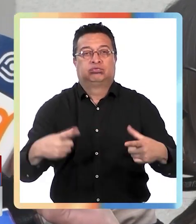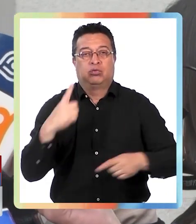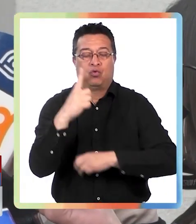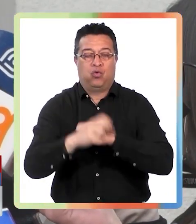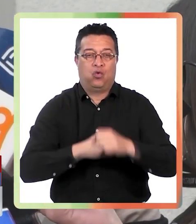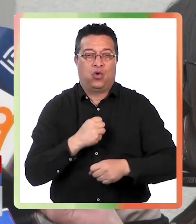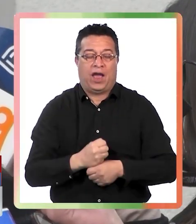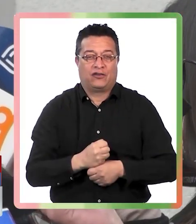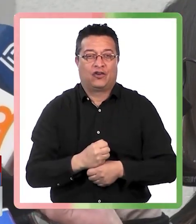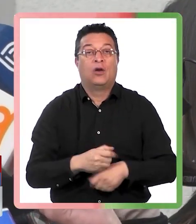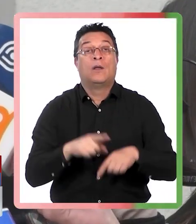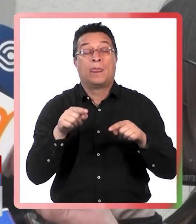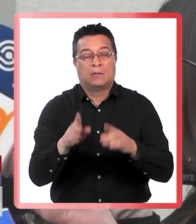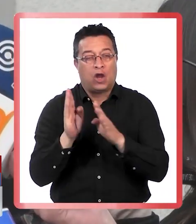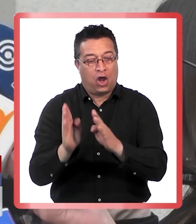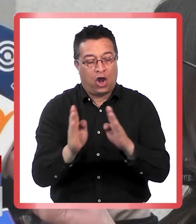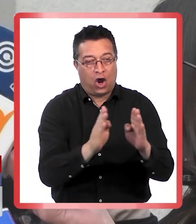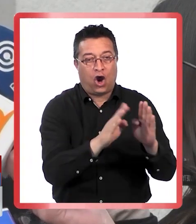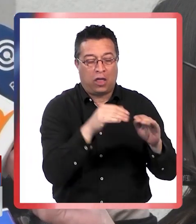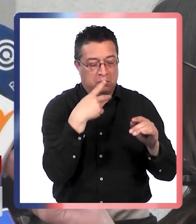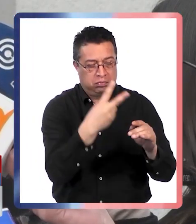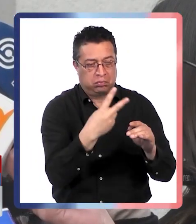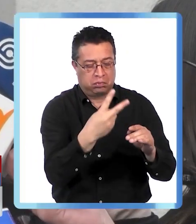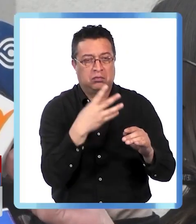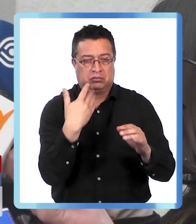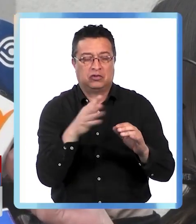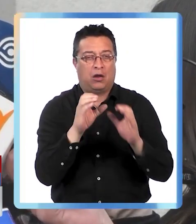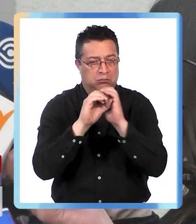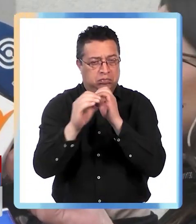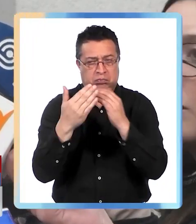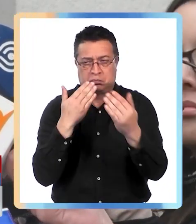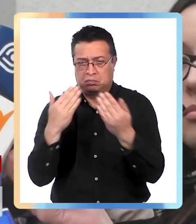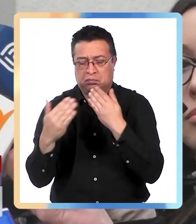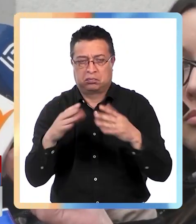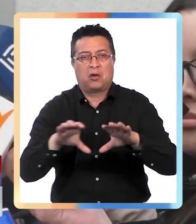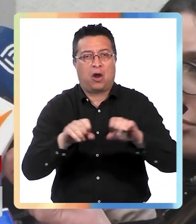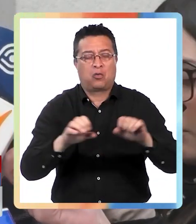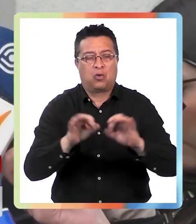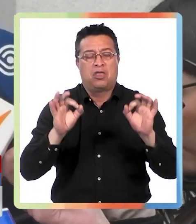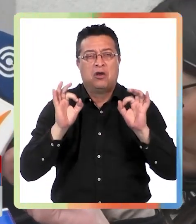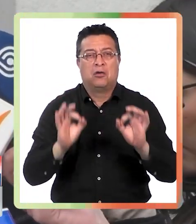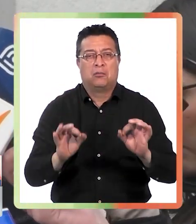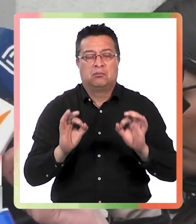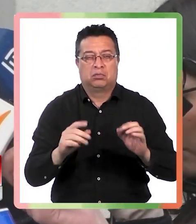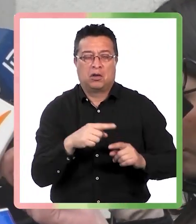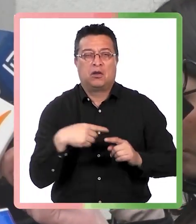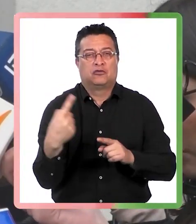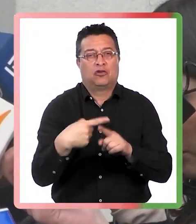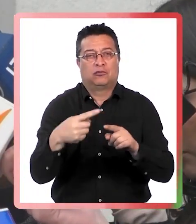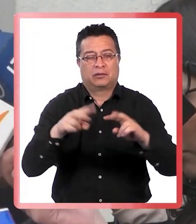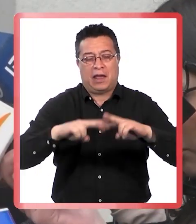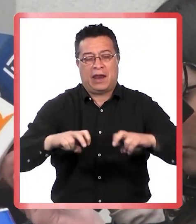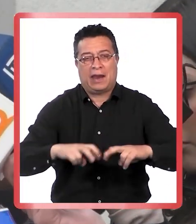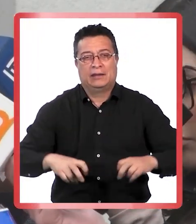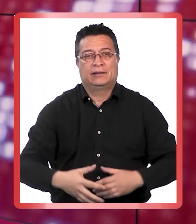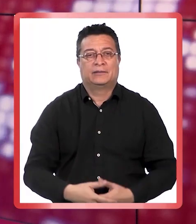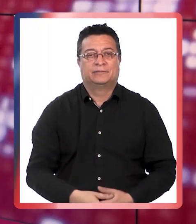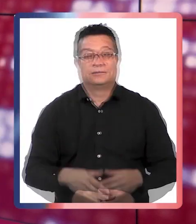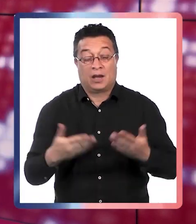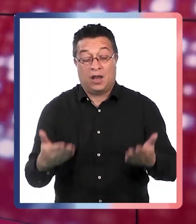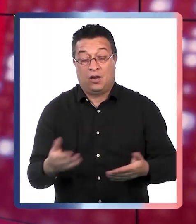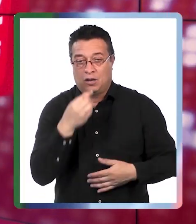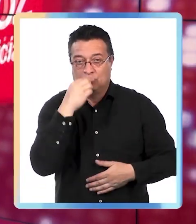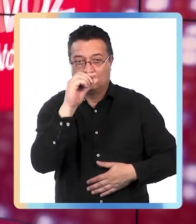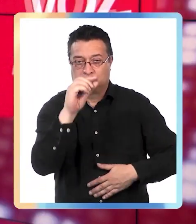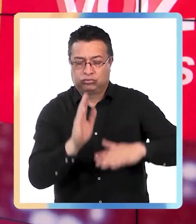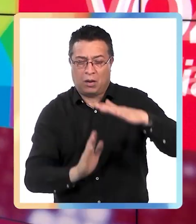año, con los órdenes de magnitud que se han estado discutiendo y estimando por parte de distintos analistas. Vamos